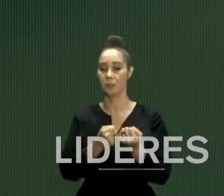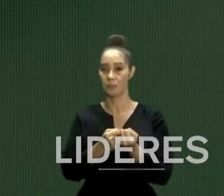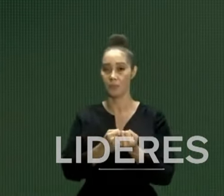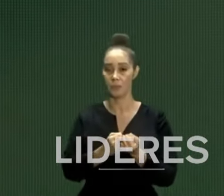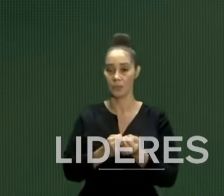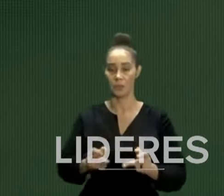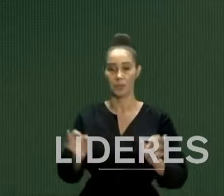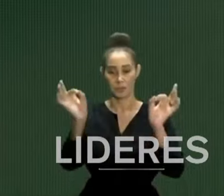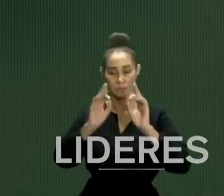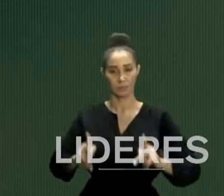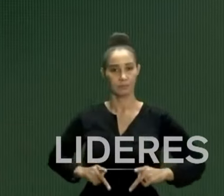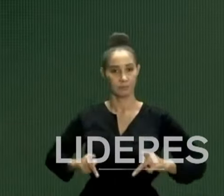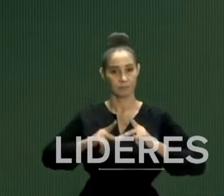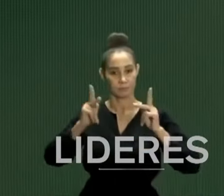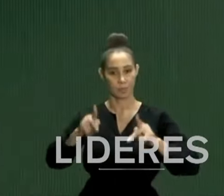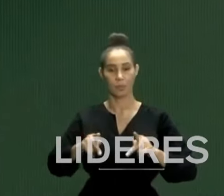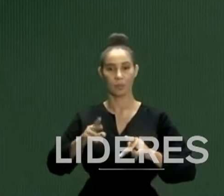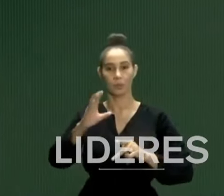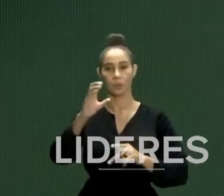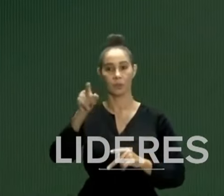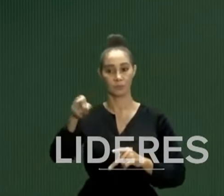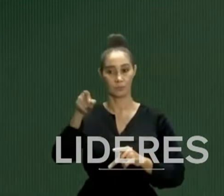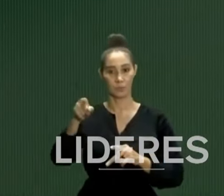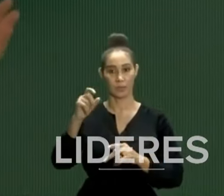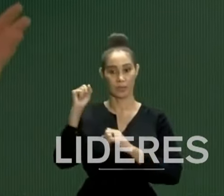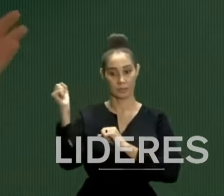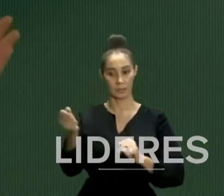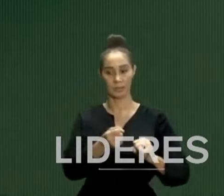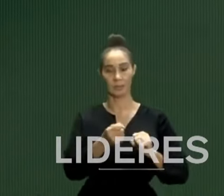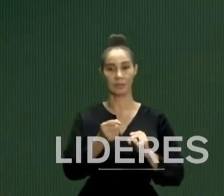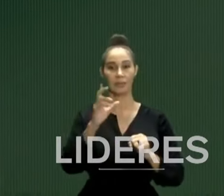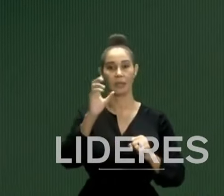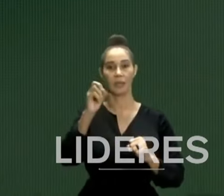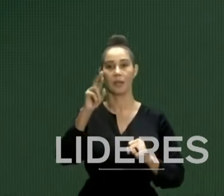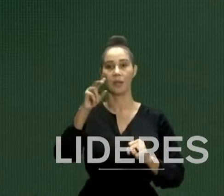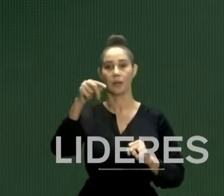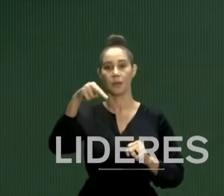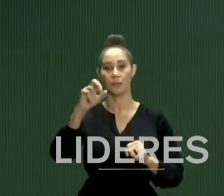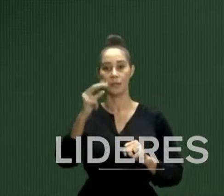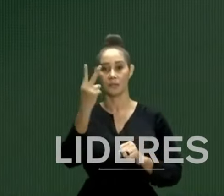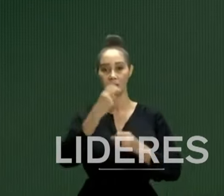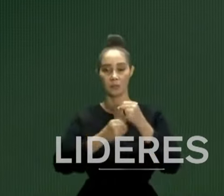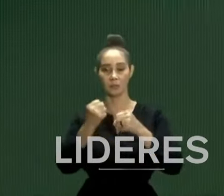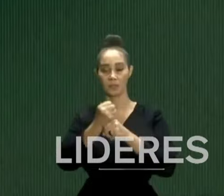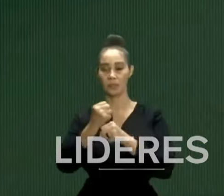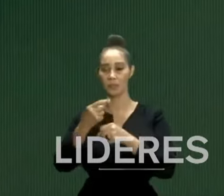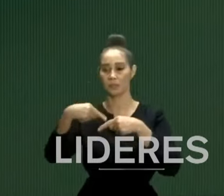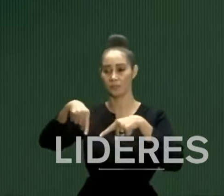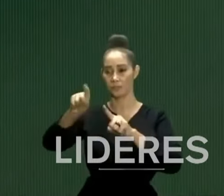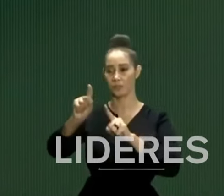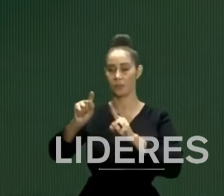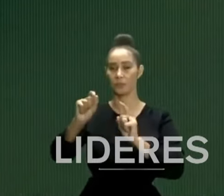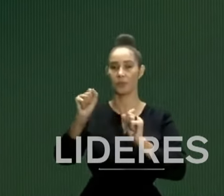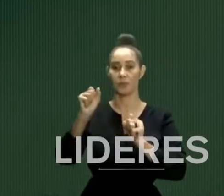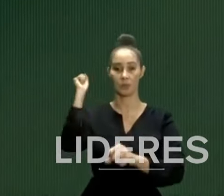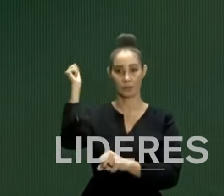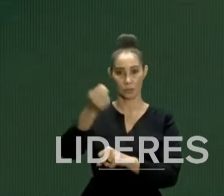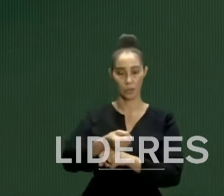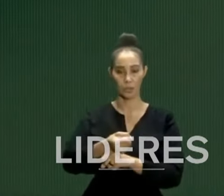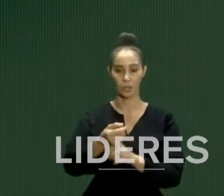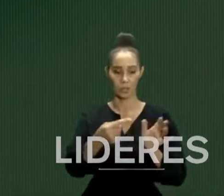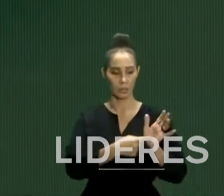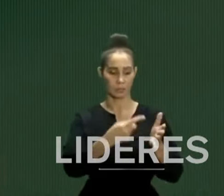la gente. Y cuando Carolina nos llamó hace 2 años, Carolina, y fuimos allá al Palacio Consistorial en la Ciudad Colonial, y